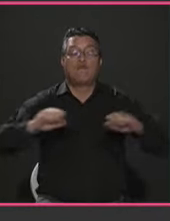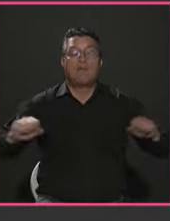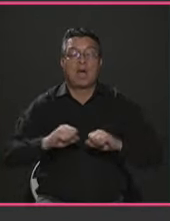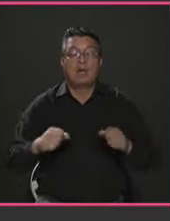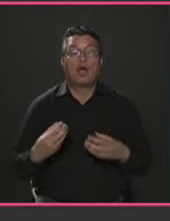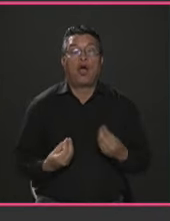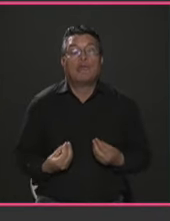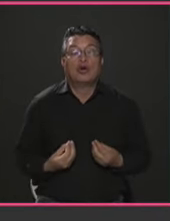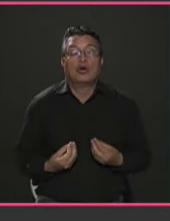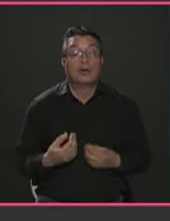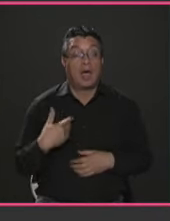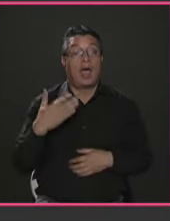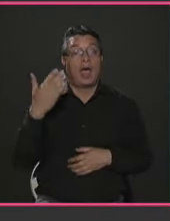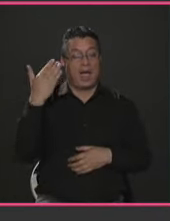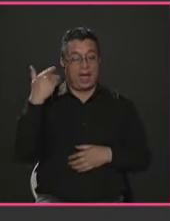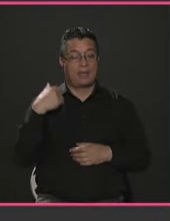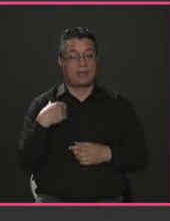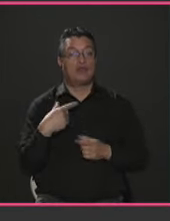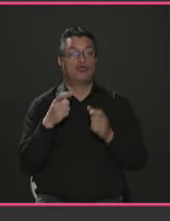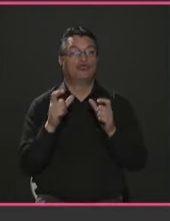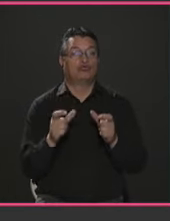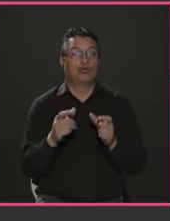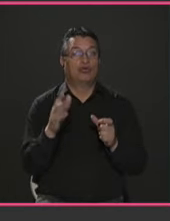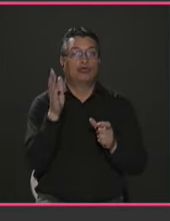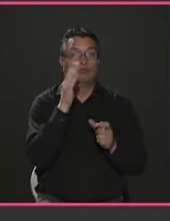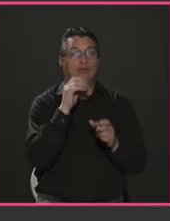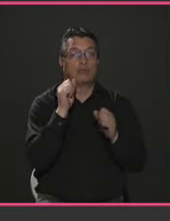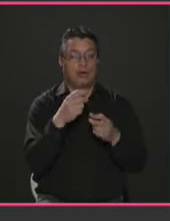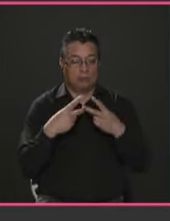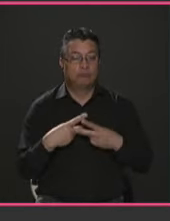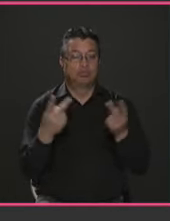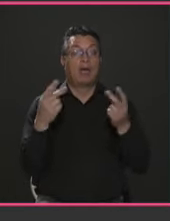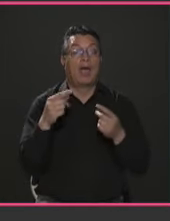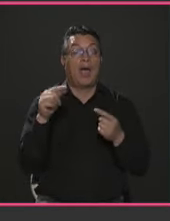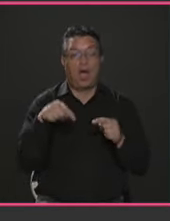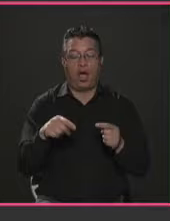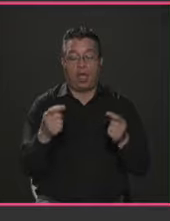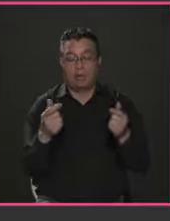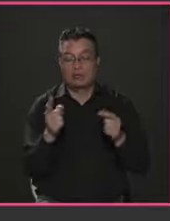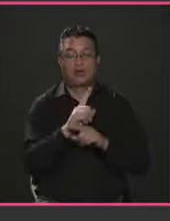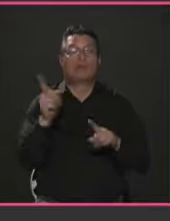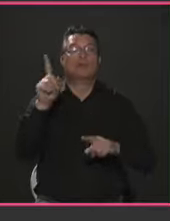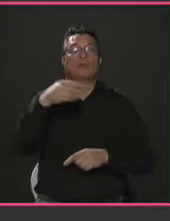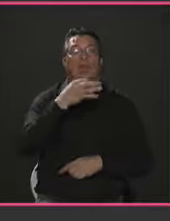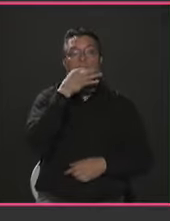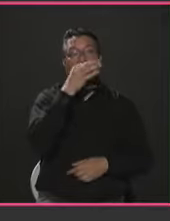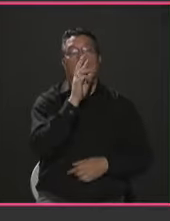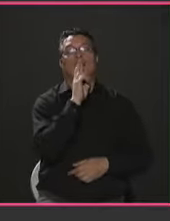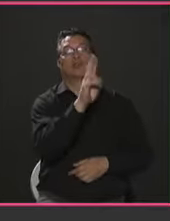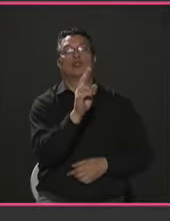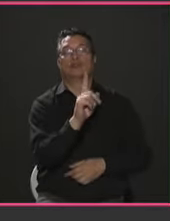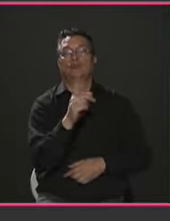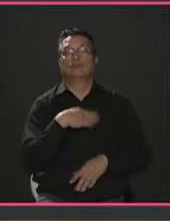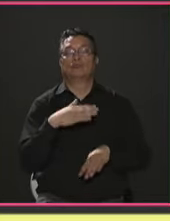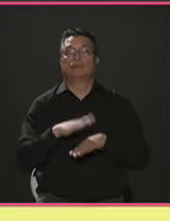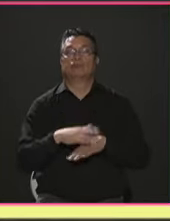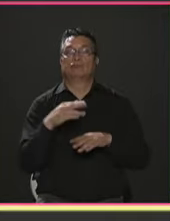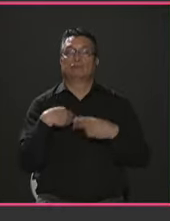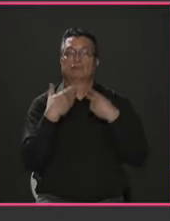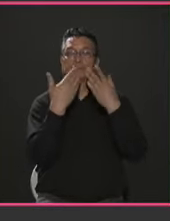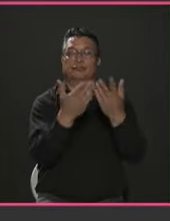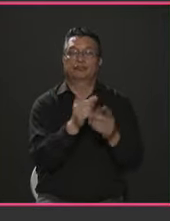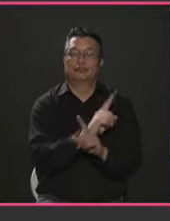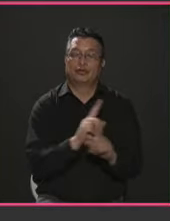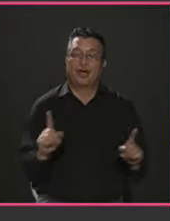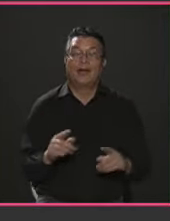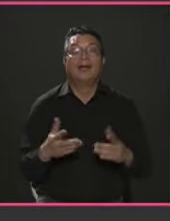principio cuando no estaba todo tan controlado seguramente le esto alguna receta algo algo similar ya eh Y obviamente eh Hay